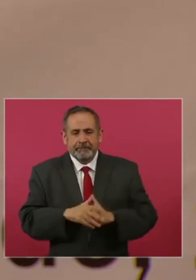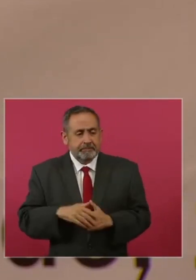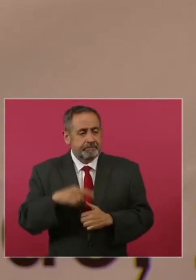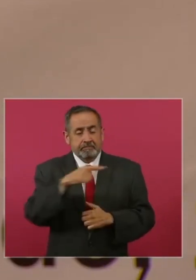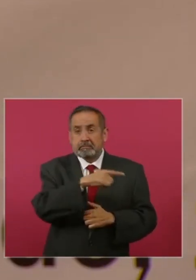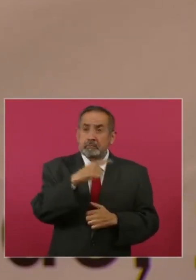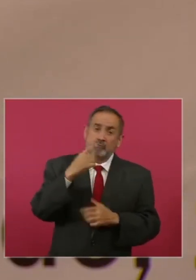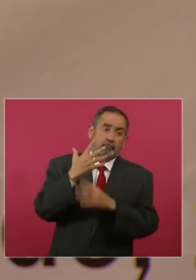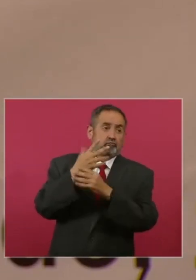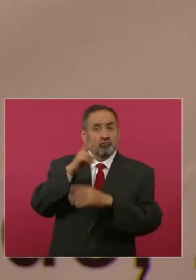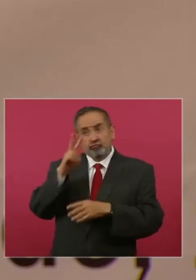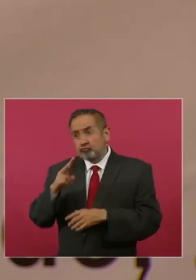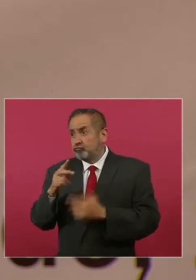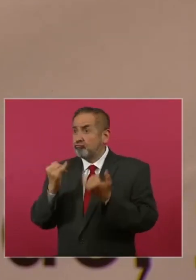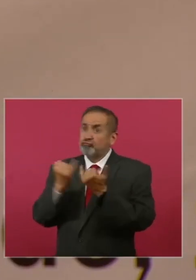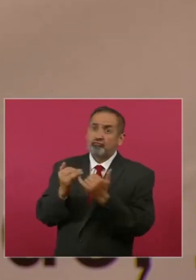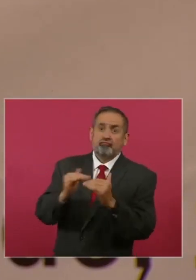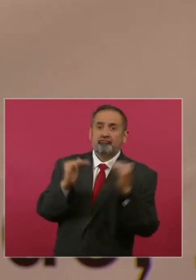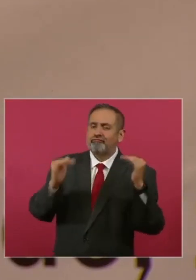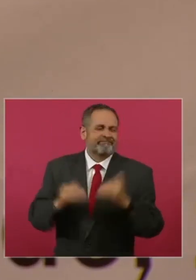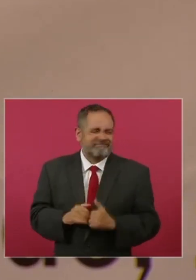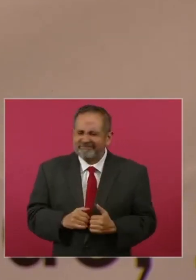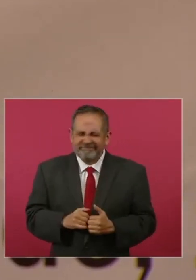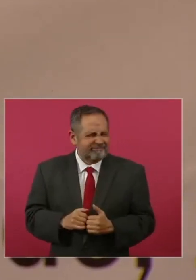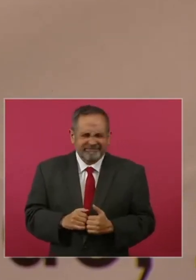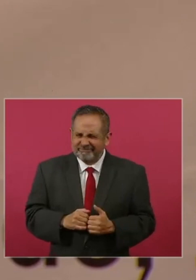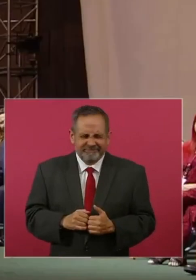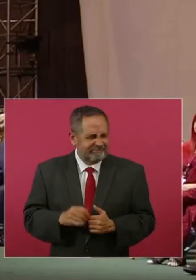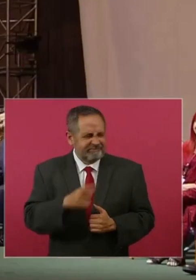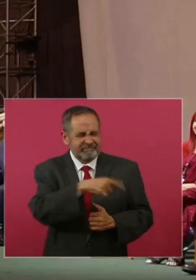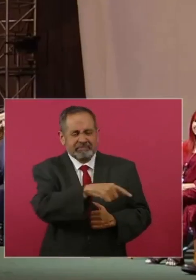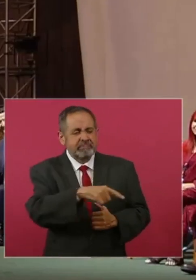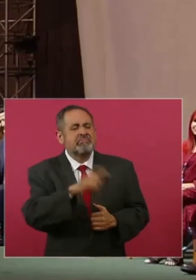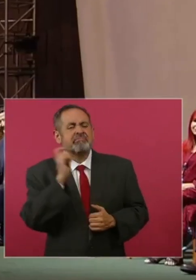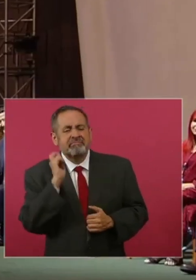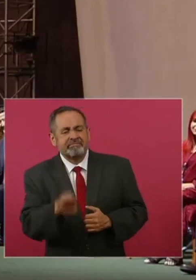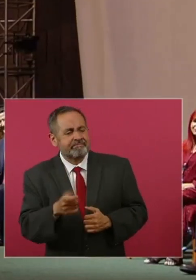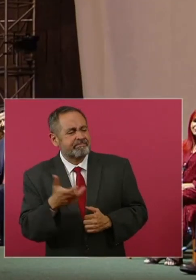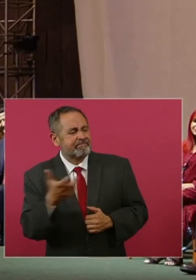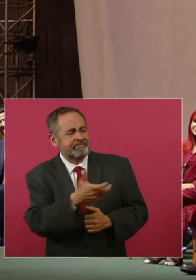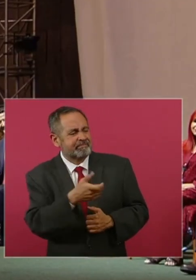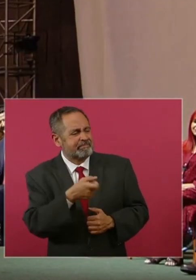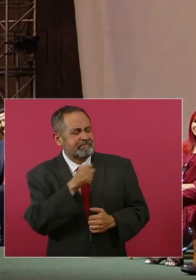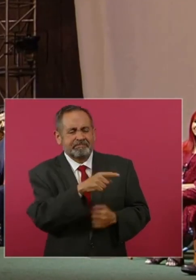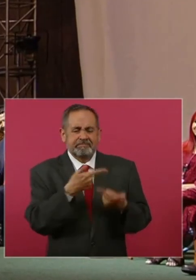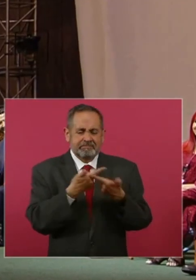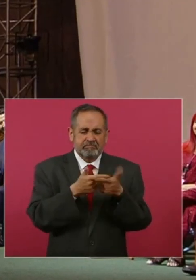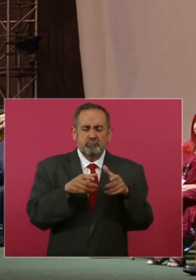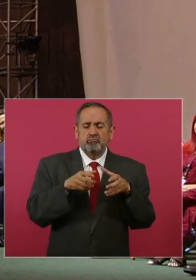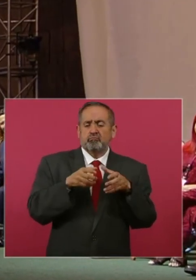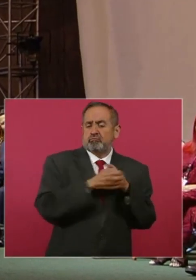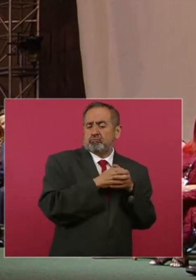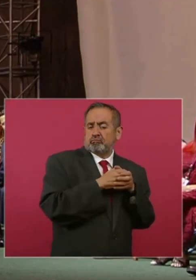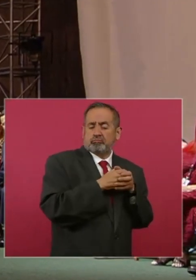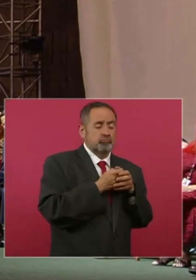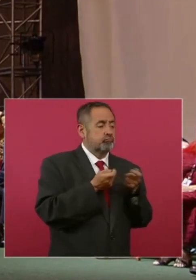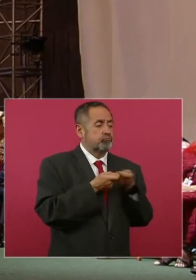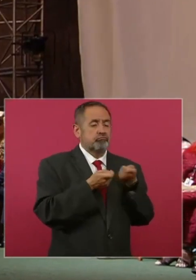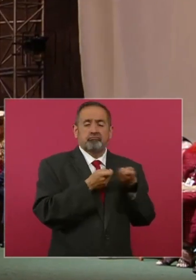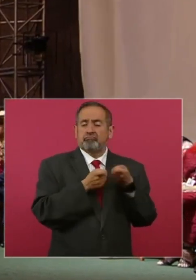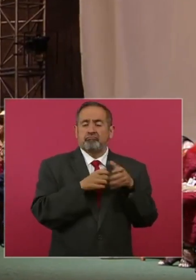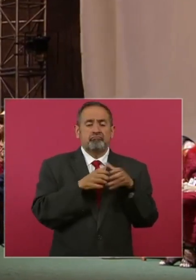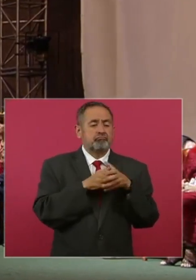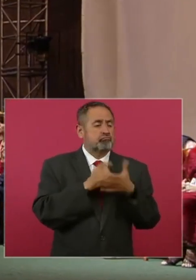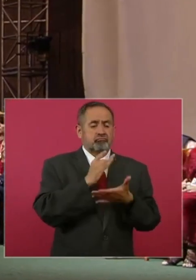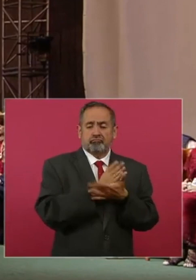democracia, their rhetoric, they, in the name pero of democracy, actúan en realidad but como una oligarquía. They act in reality like an oligarchy.